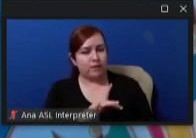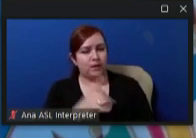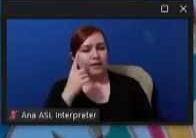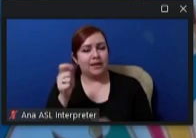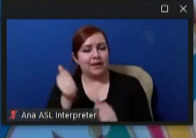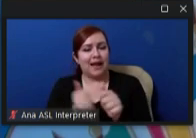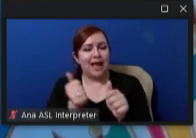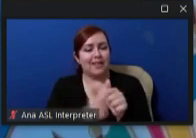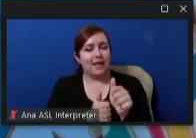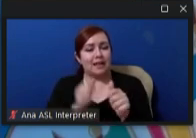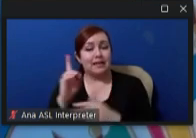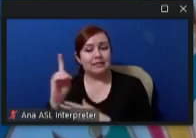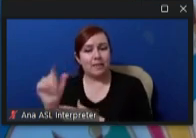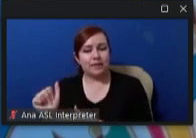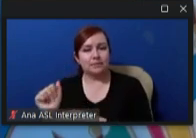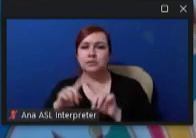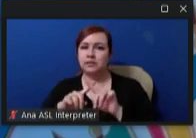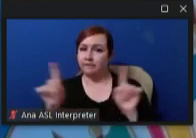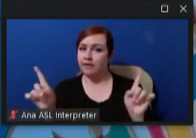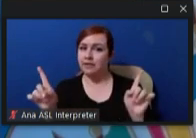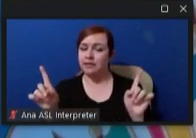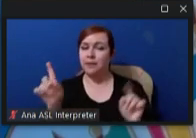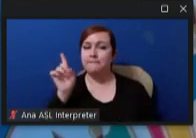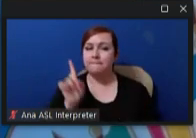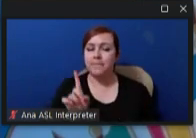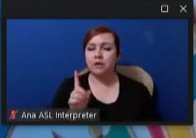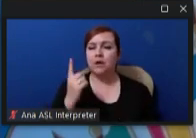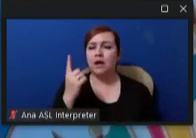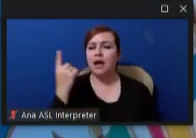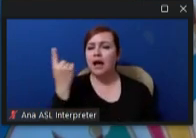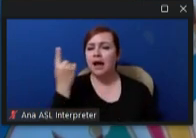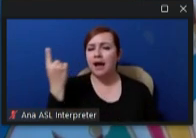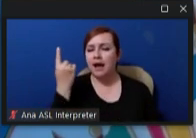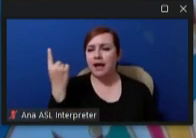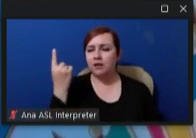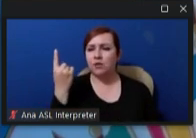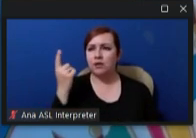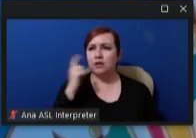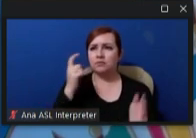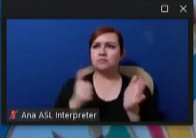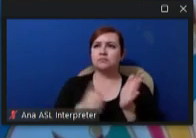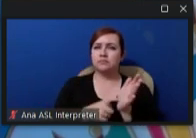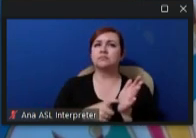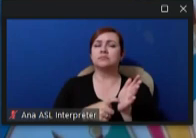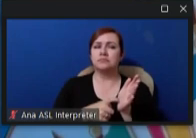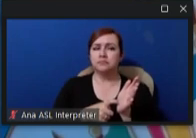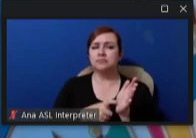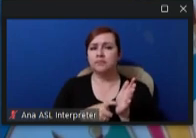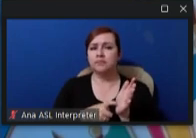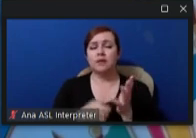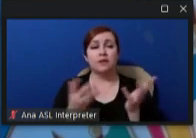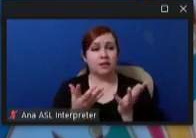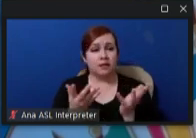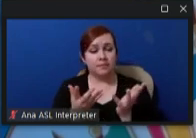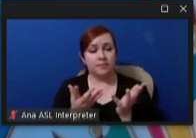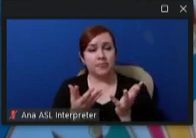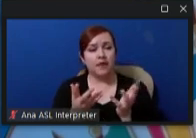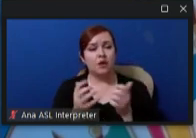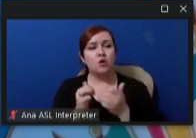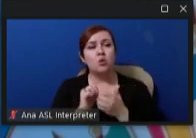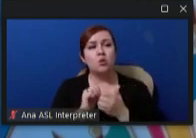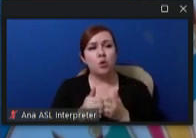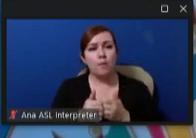discapacidad, es diferente. Pero un elemento que me parecía aquí extremadamente relevante es cómo, y es una